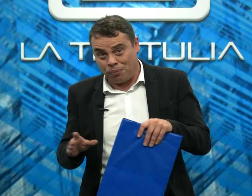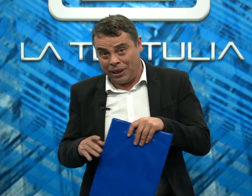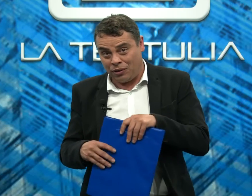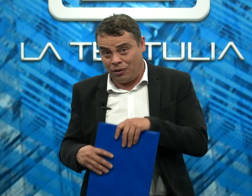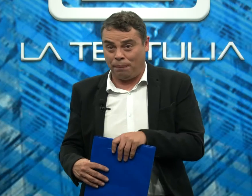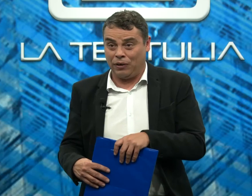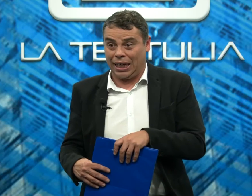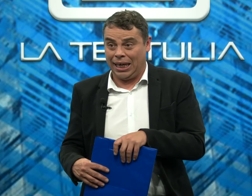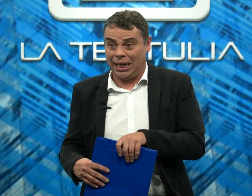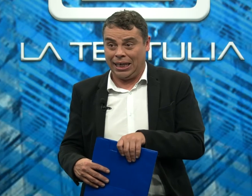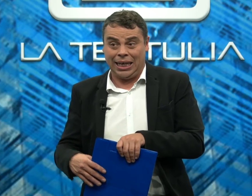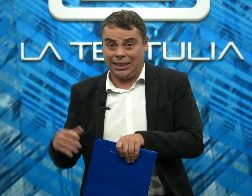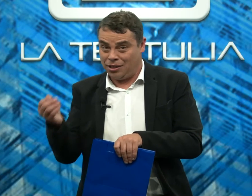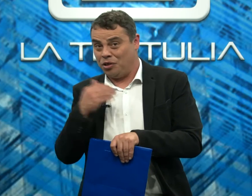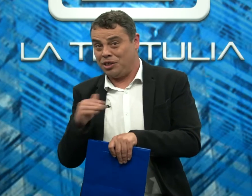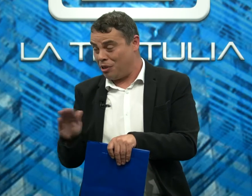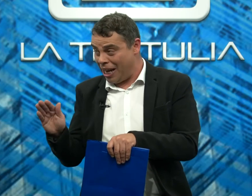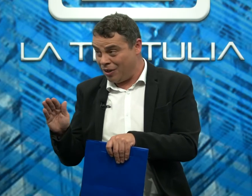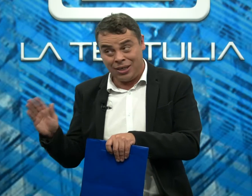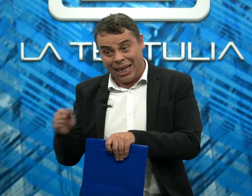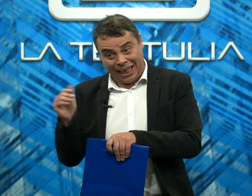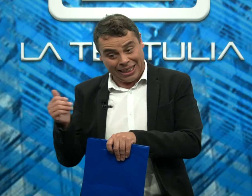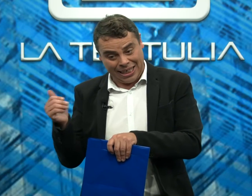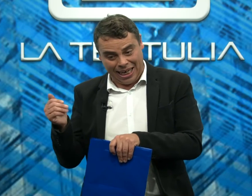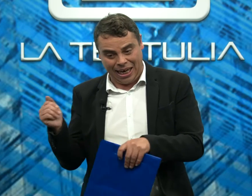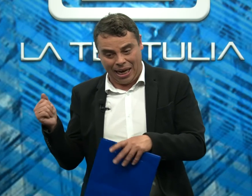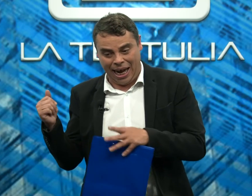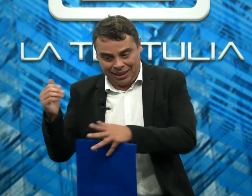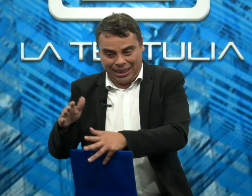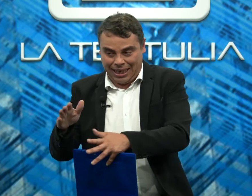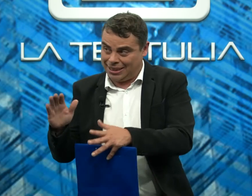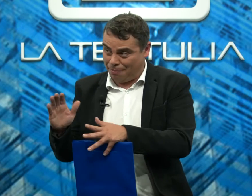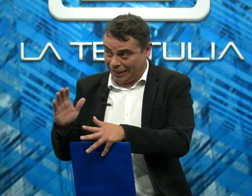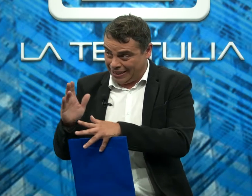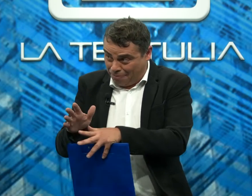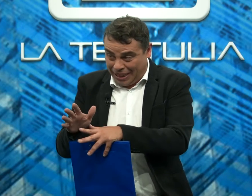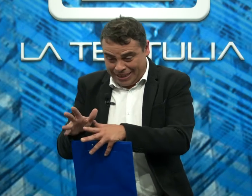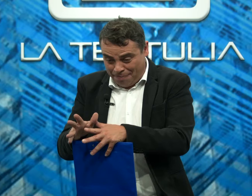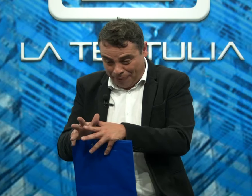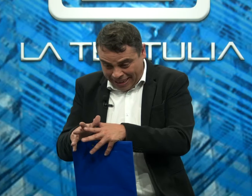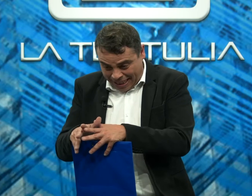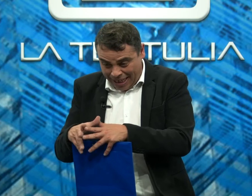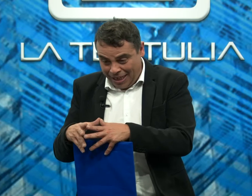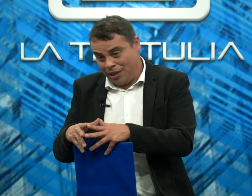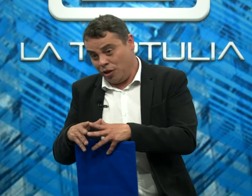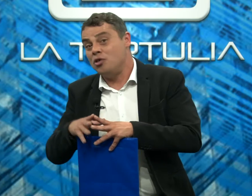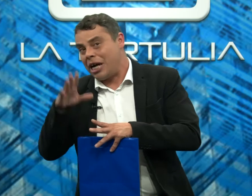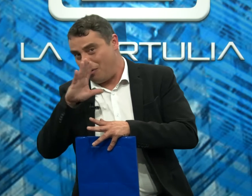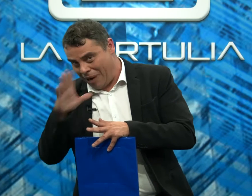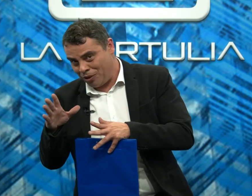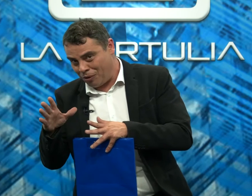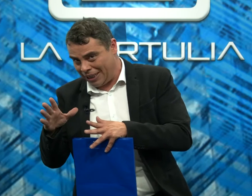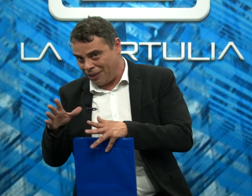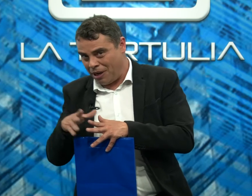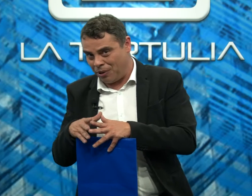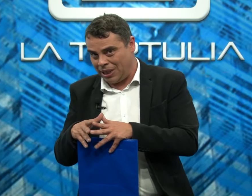los presupuestos, pero que la intención de Ciudadanos es que se participe en esa empresa nunca